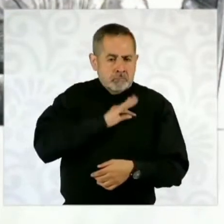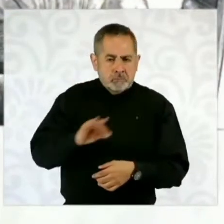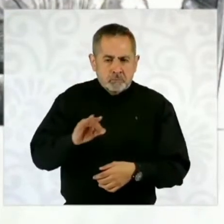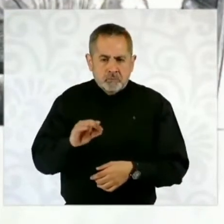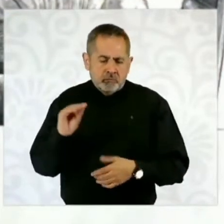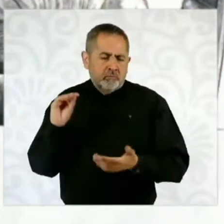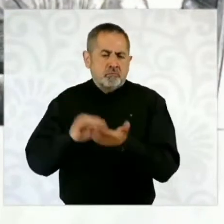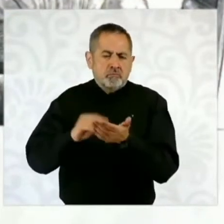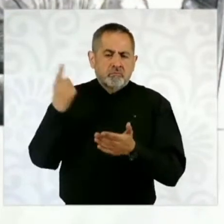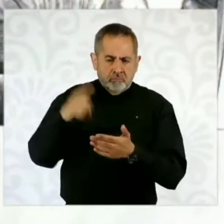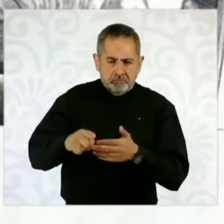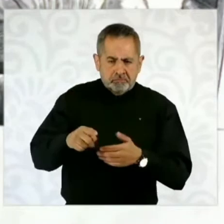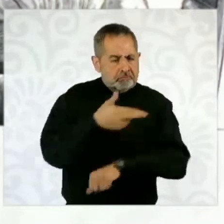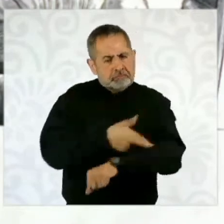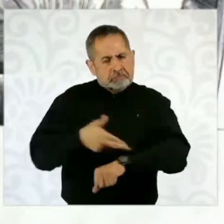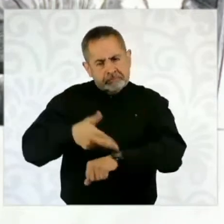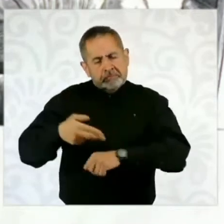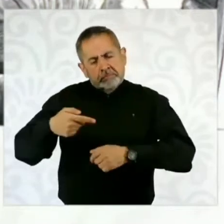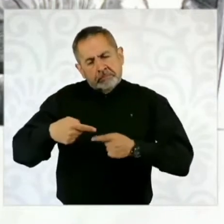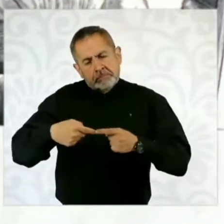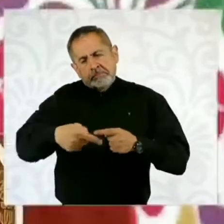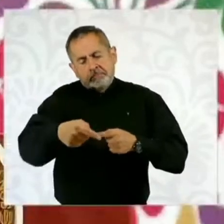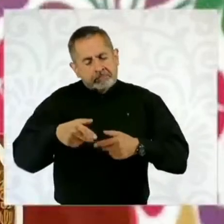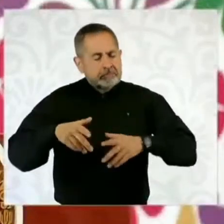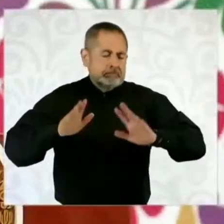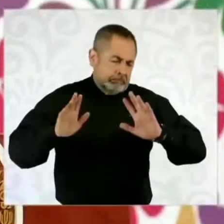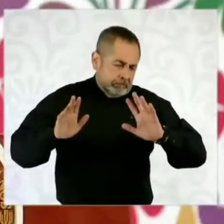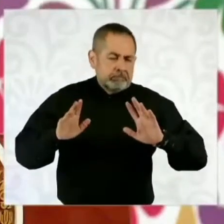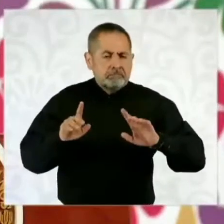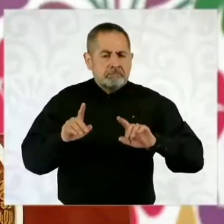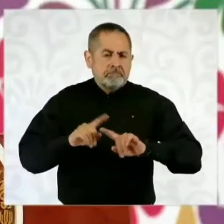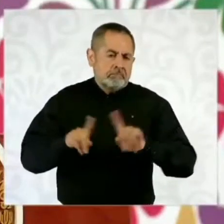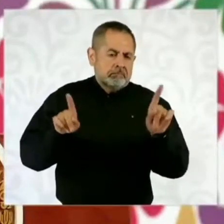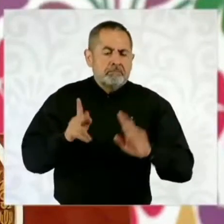dar lineamientos. Entonces, por eso